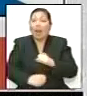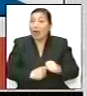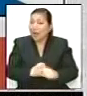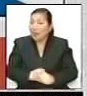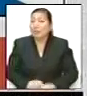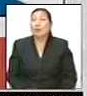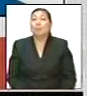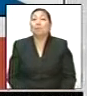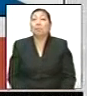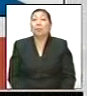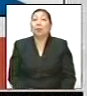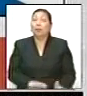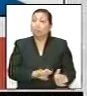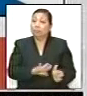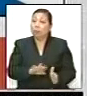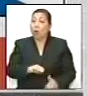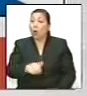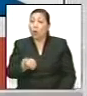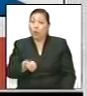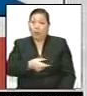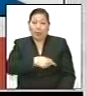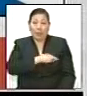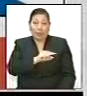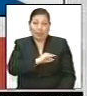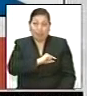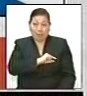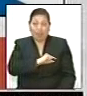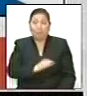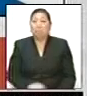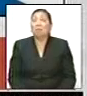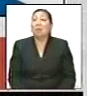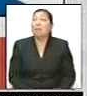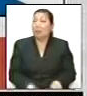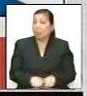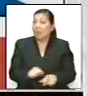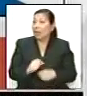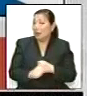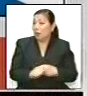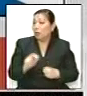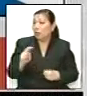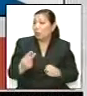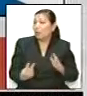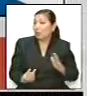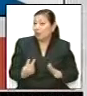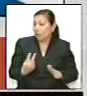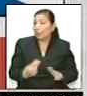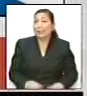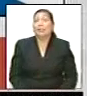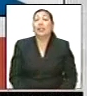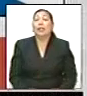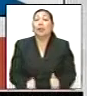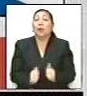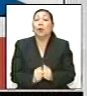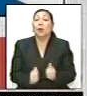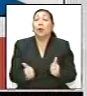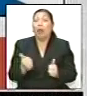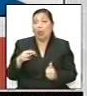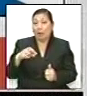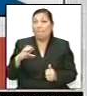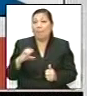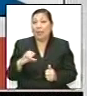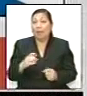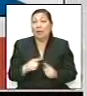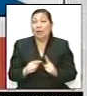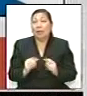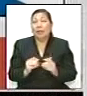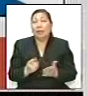españa que fue admitido como cerrador en el 2012 también tiene una declaración con con la alianza del pacífico que